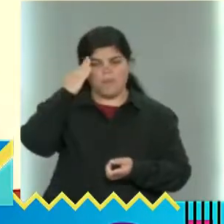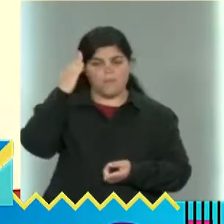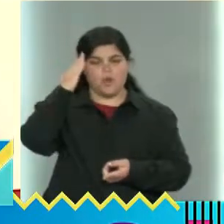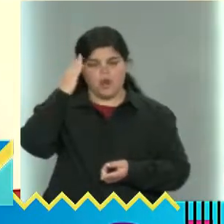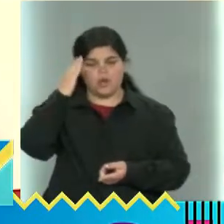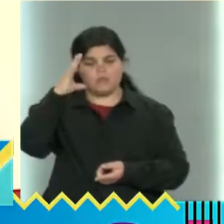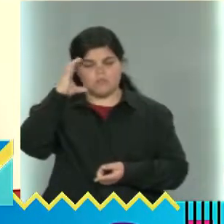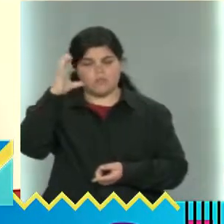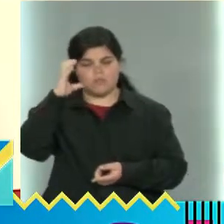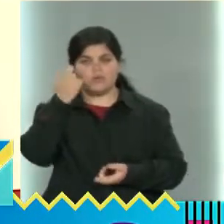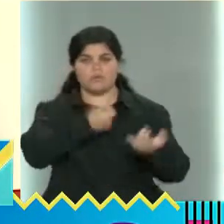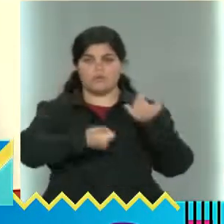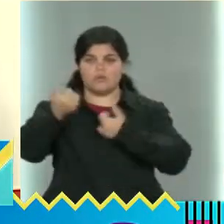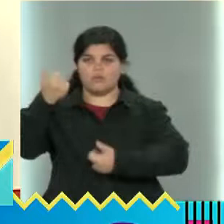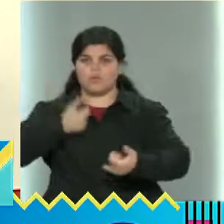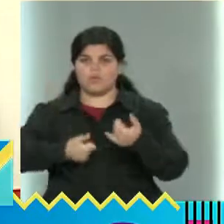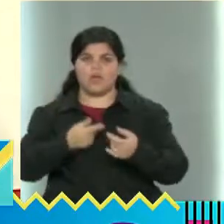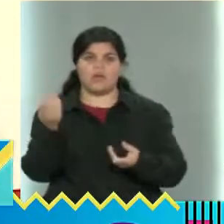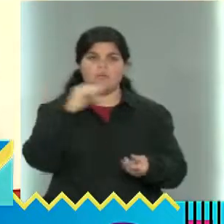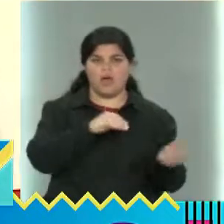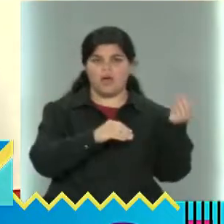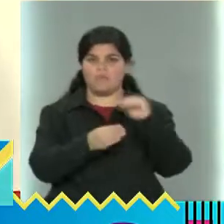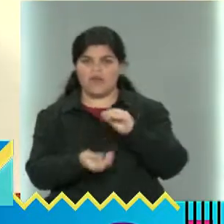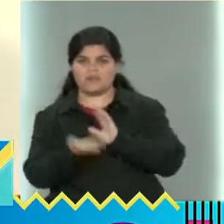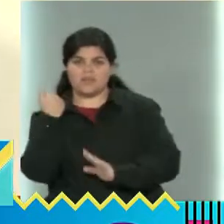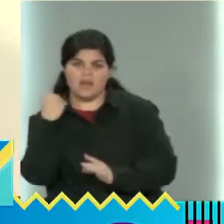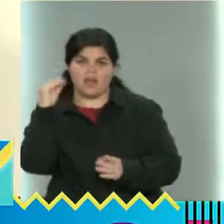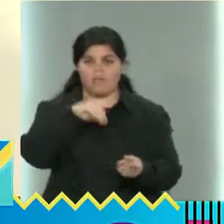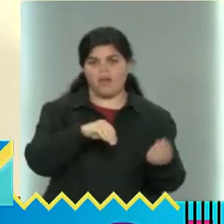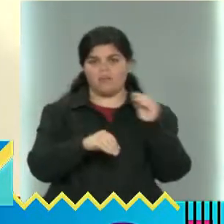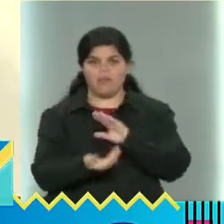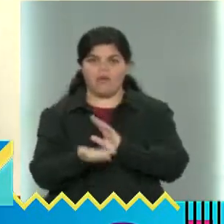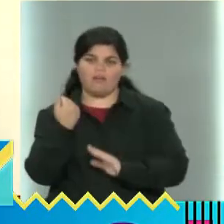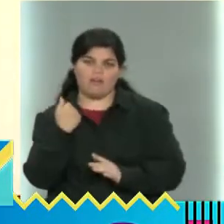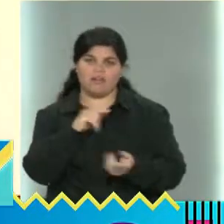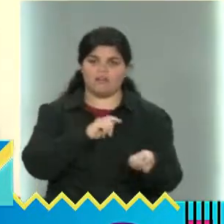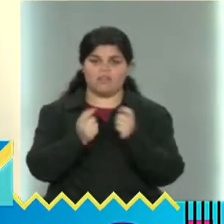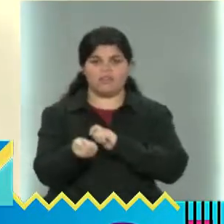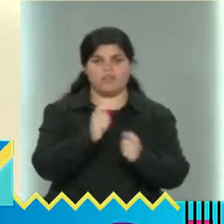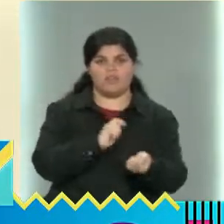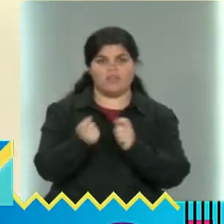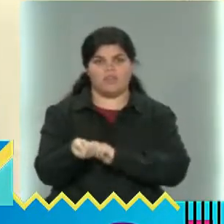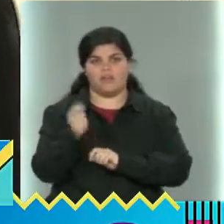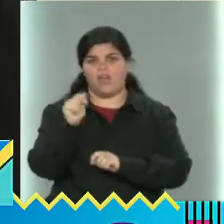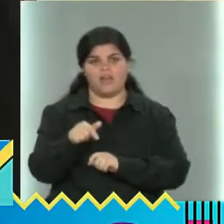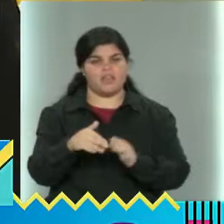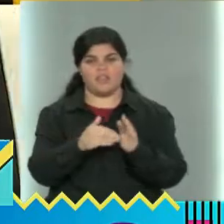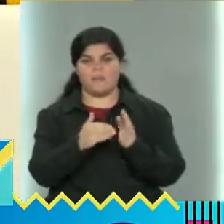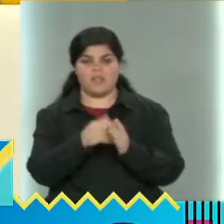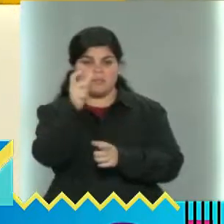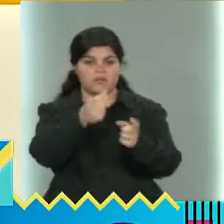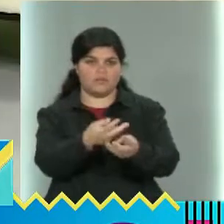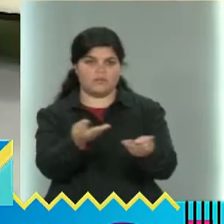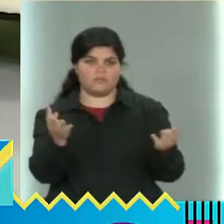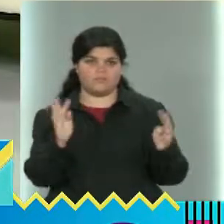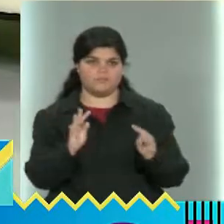los relatos orales y le agregaba y le quitaba y lo transformaba como lo recordaba, como su auditorio le permitía. Bien.